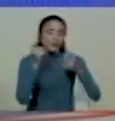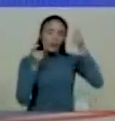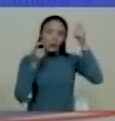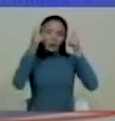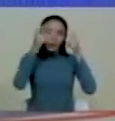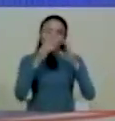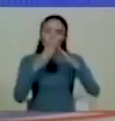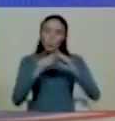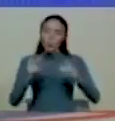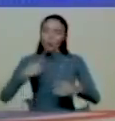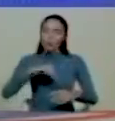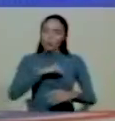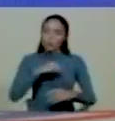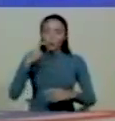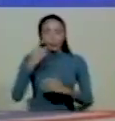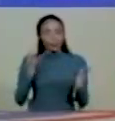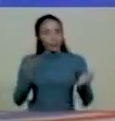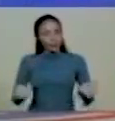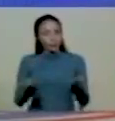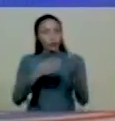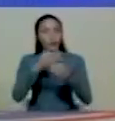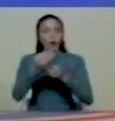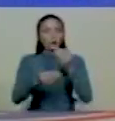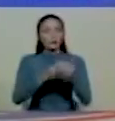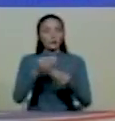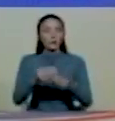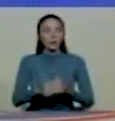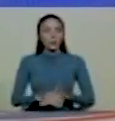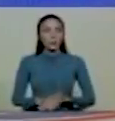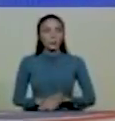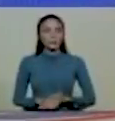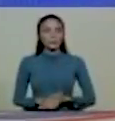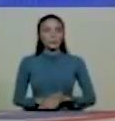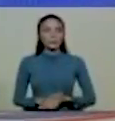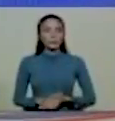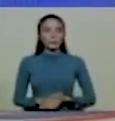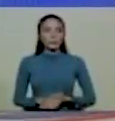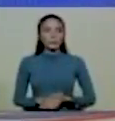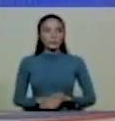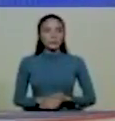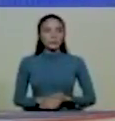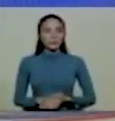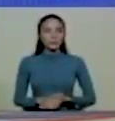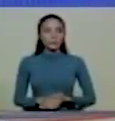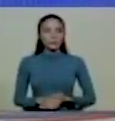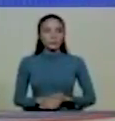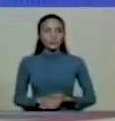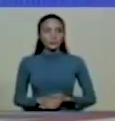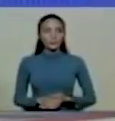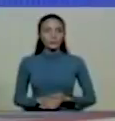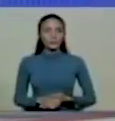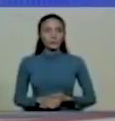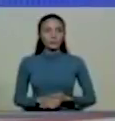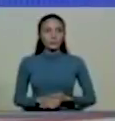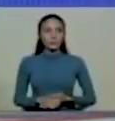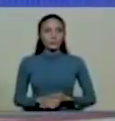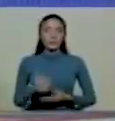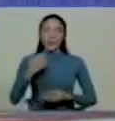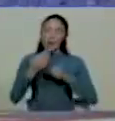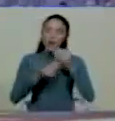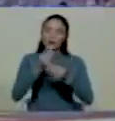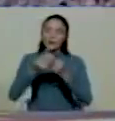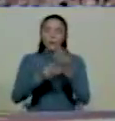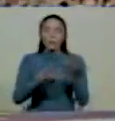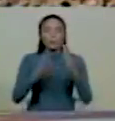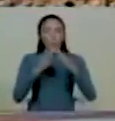chavistas, si tenemos algo, es que buscamos los sueños y cumplimos y vivimos los sueños que hemos